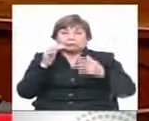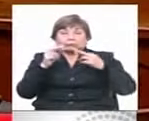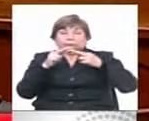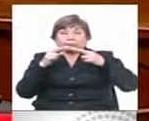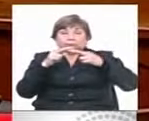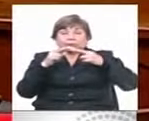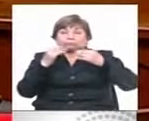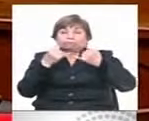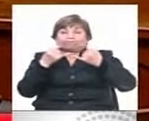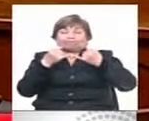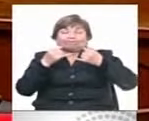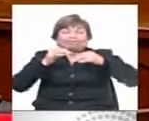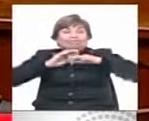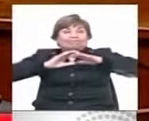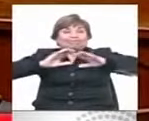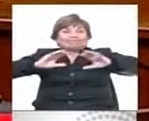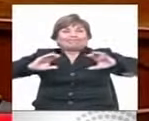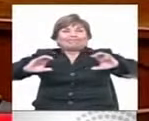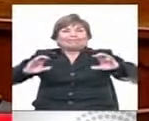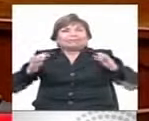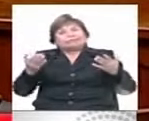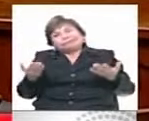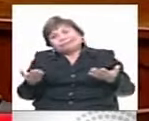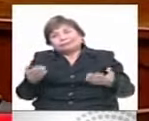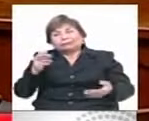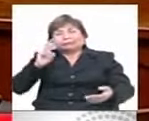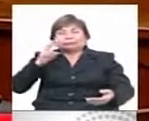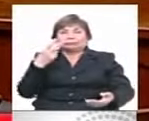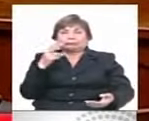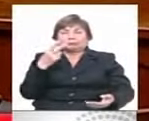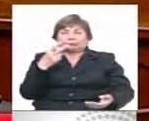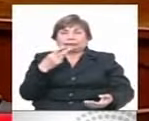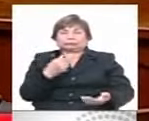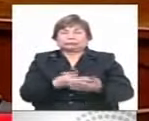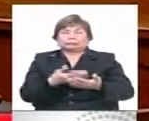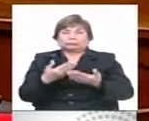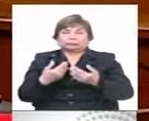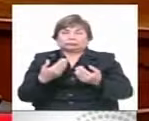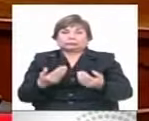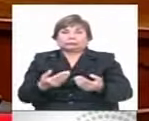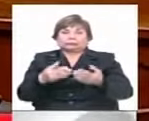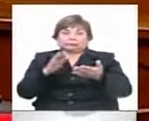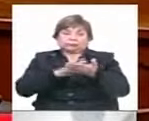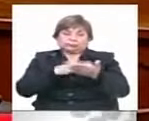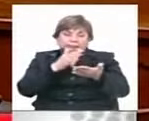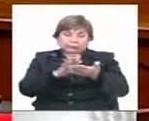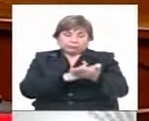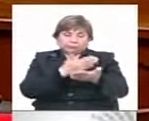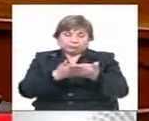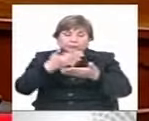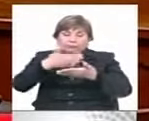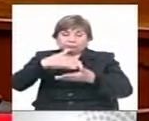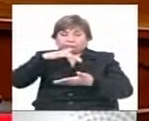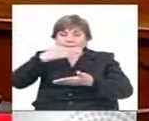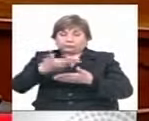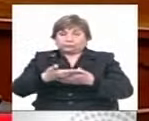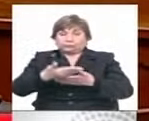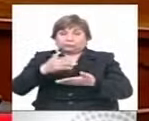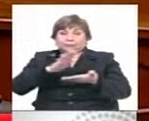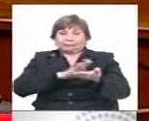excluye. Por eso continuaremos con la segunda fase de la dotación de tabletas que beneficiarán a